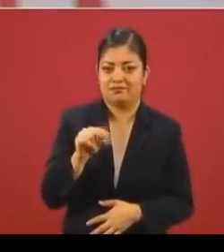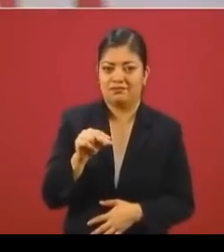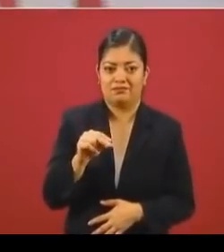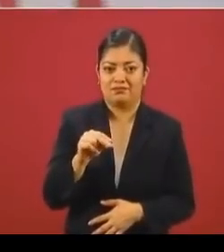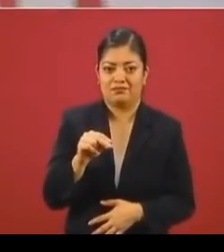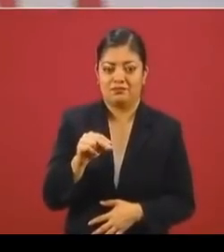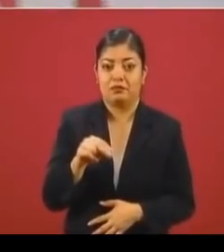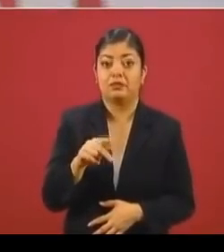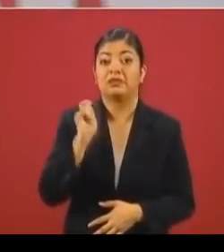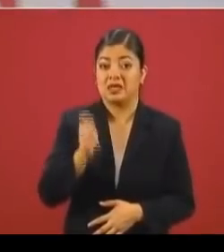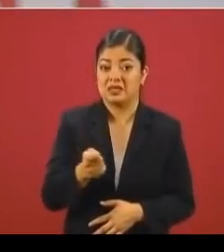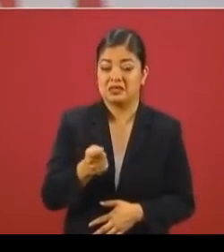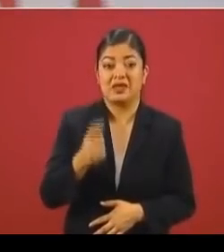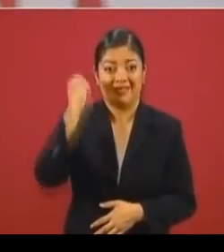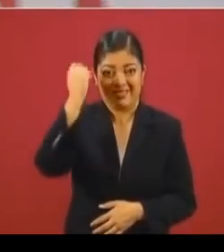es teoría y es práctica,